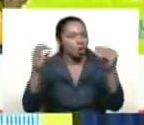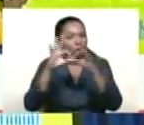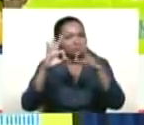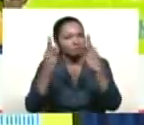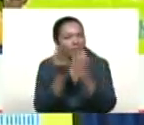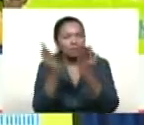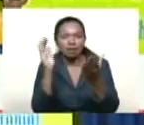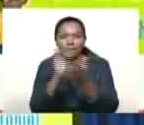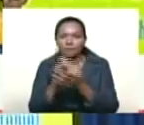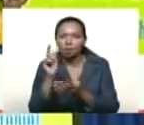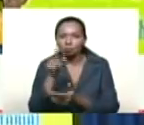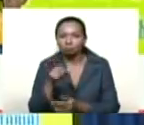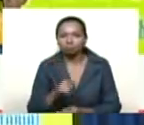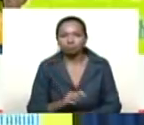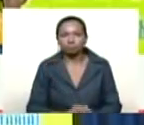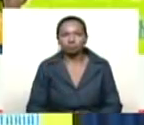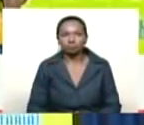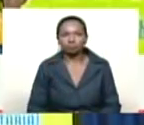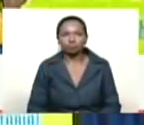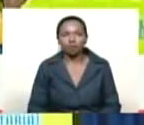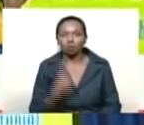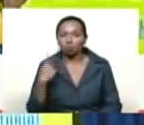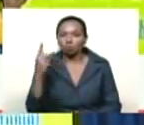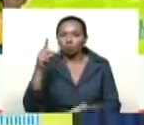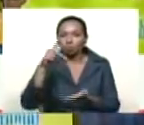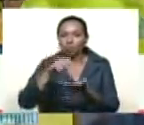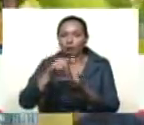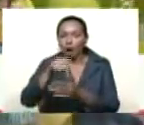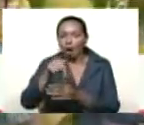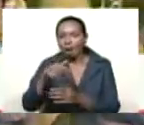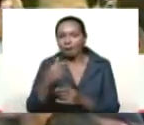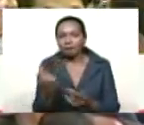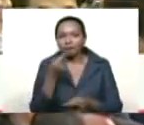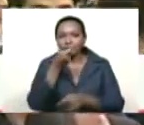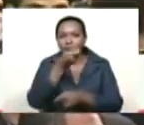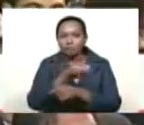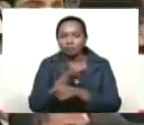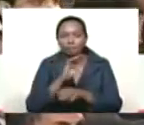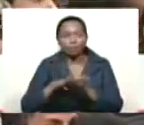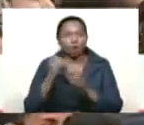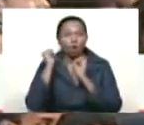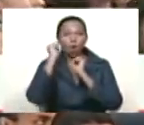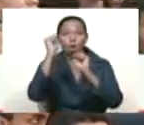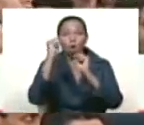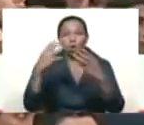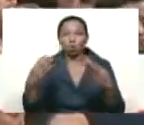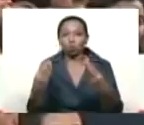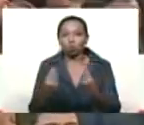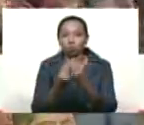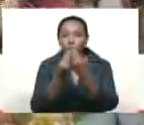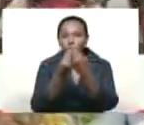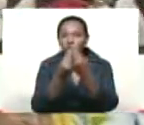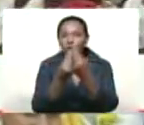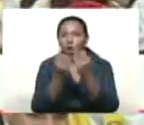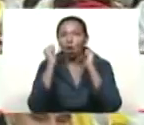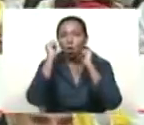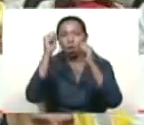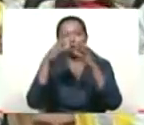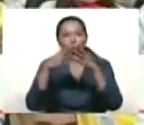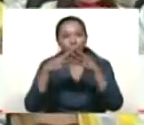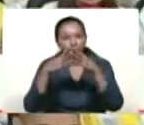y amigos y amigas que están presentes aquí, porque es un logro colectivo, es un logro de